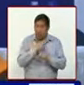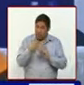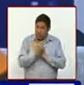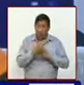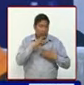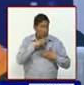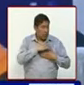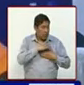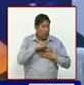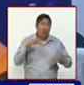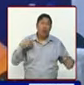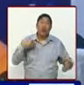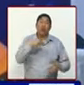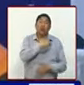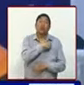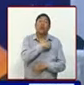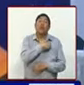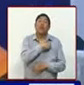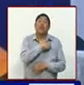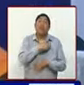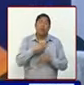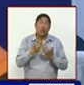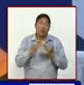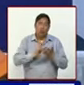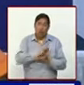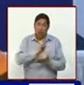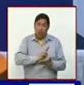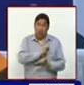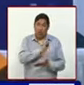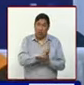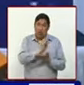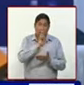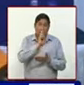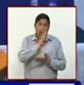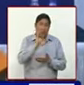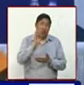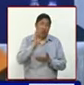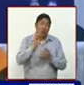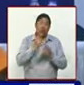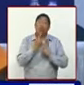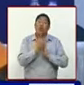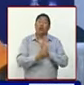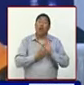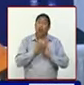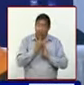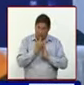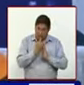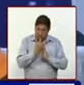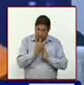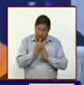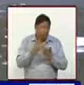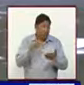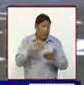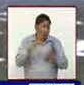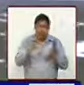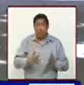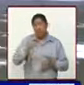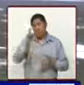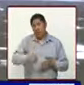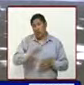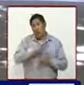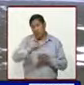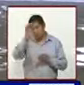beneficios. Entonces tenemos nosotros como universidad 200 horas de interacción social que los estudiantes tienen que